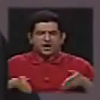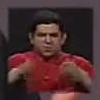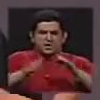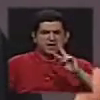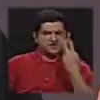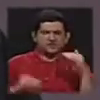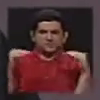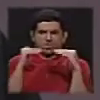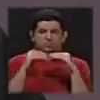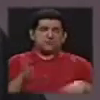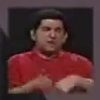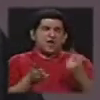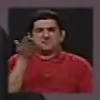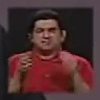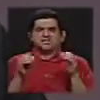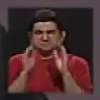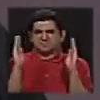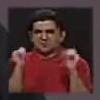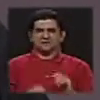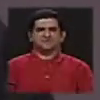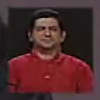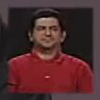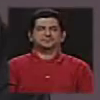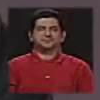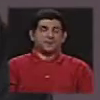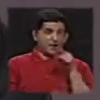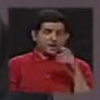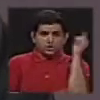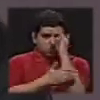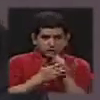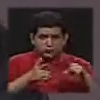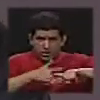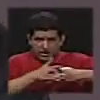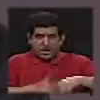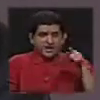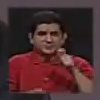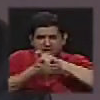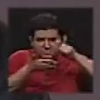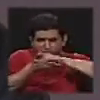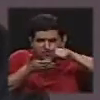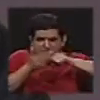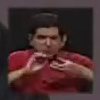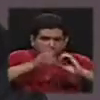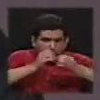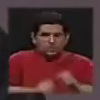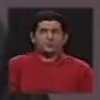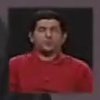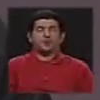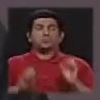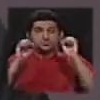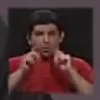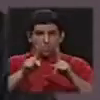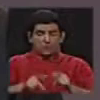secundarias y en algunos casos un poco más grandes. Entonces ellos han diseñado ese instrumento, esa memoria de cálculo, que permite, porque